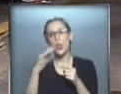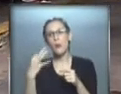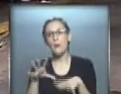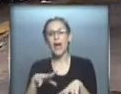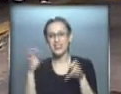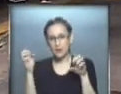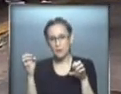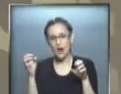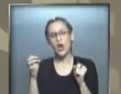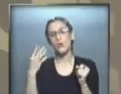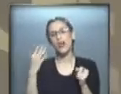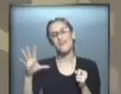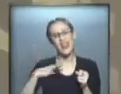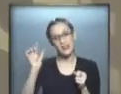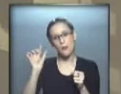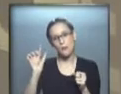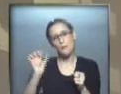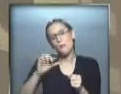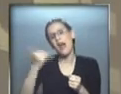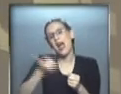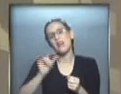temprano porque quedaban pocos lugares